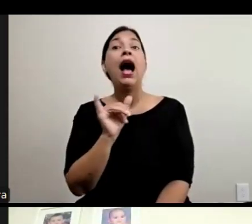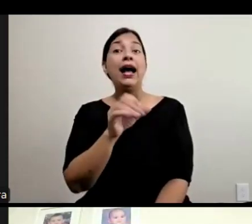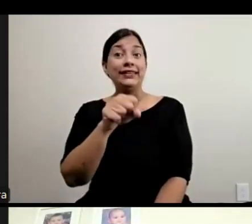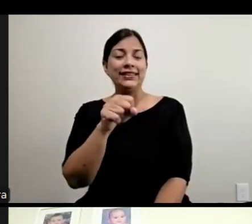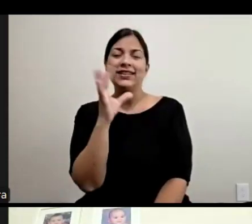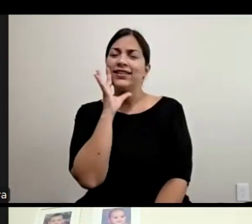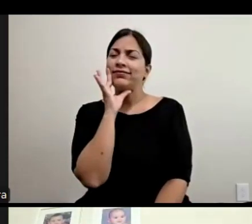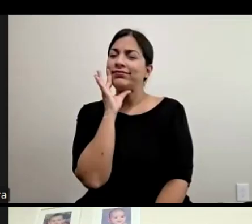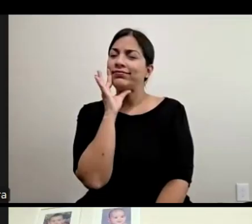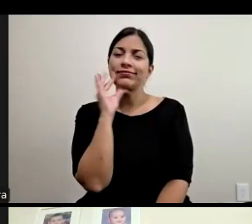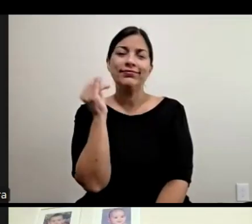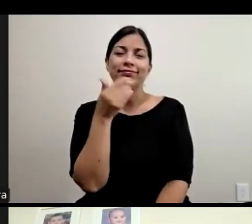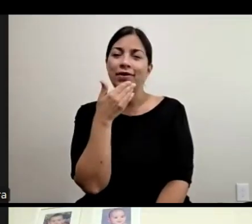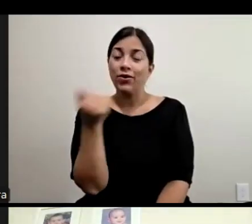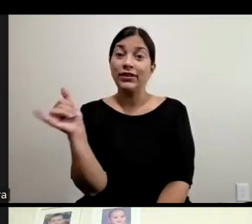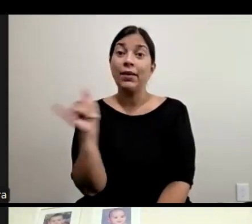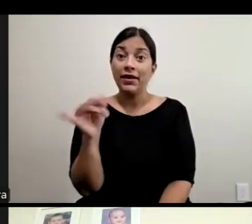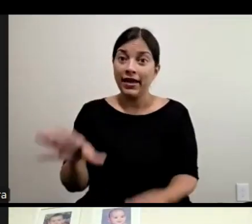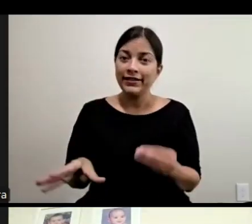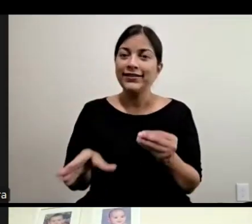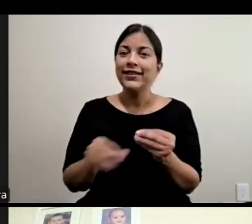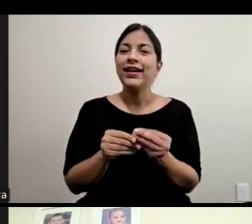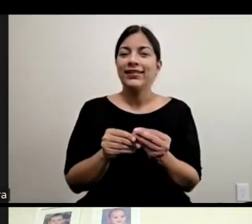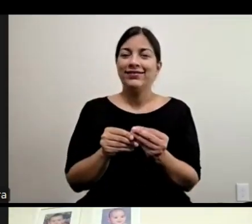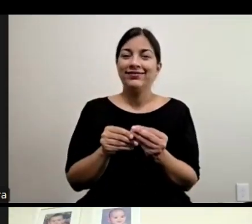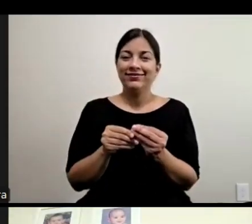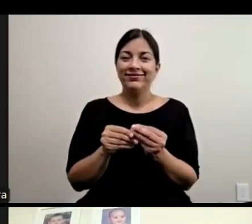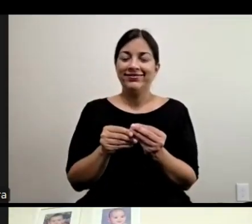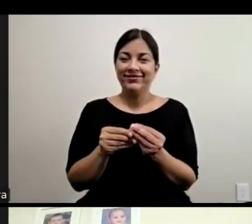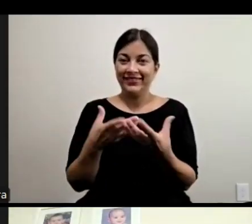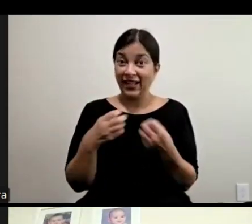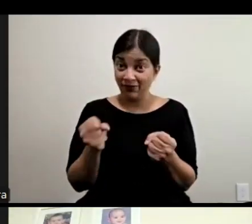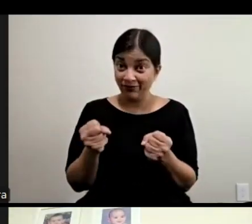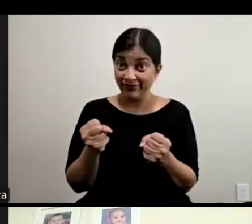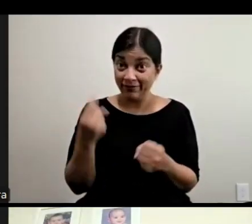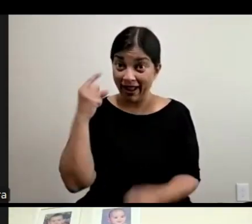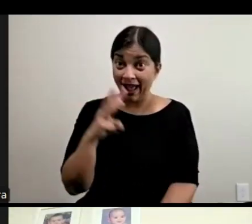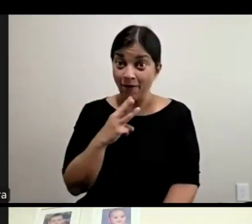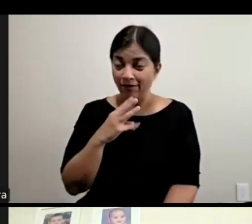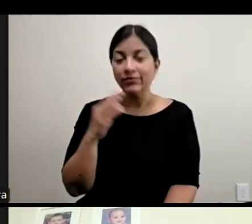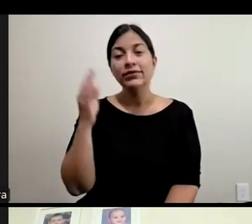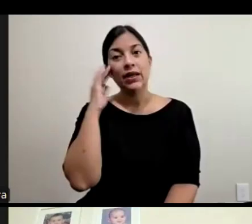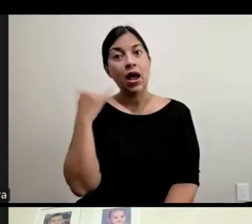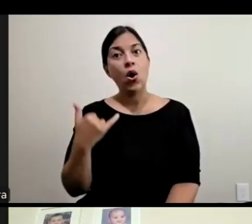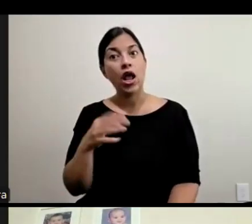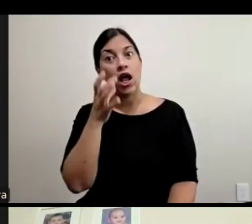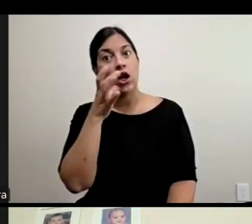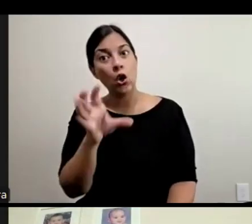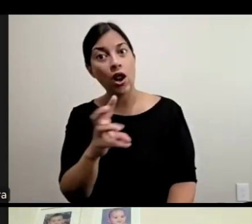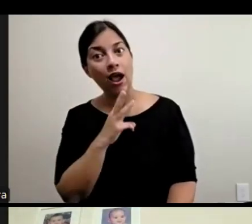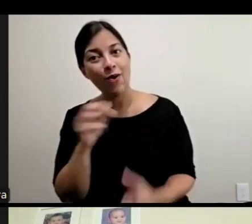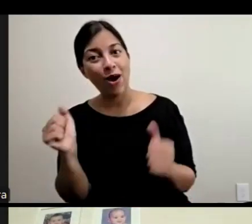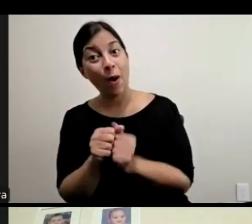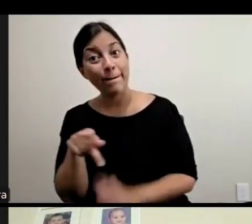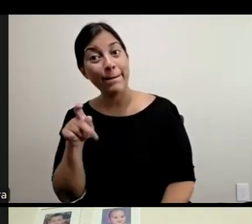más fresco y le da propiedades también al agua, súper rica. Y ahora con estas calores, un agüita con una rodajita de pepino, qué rico. Así